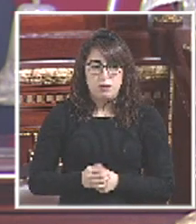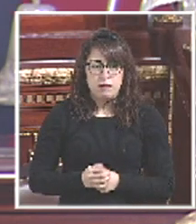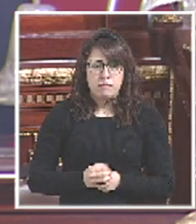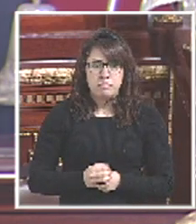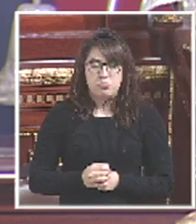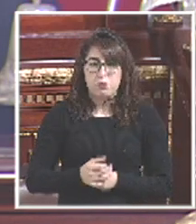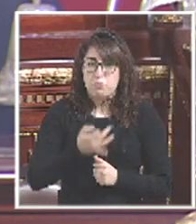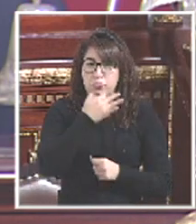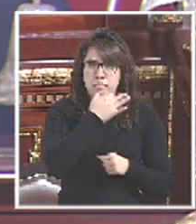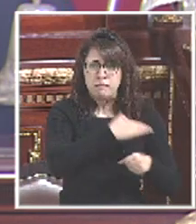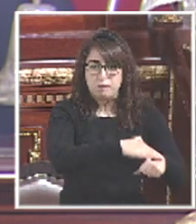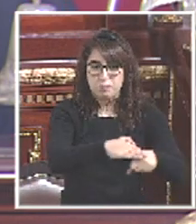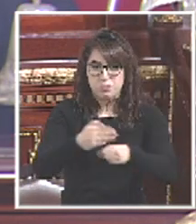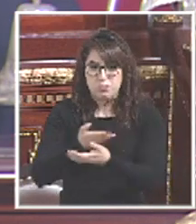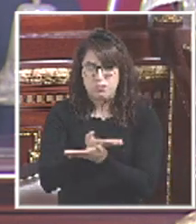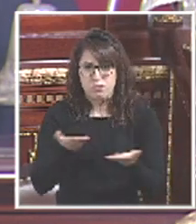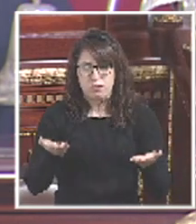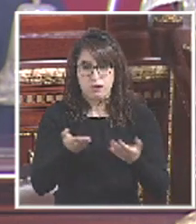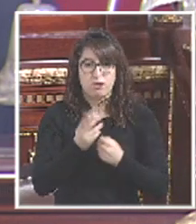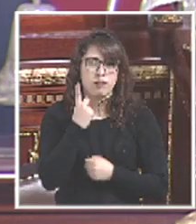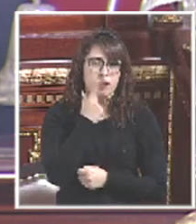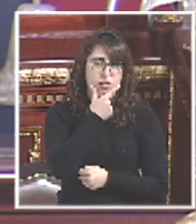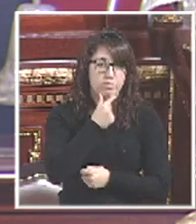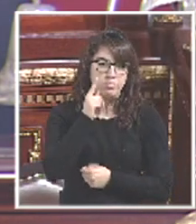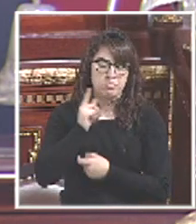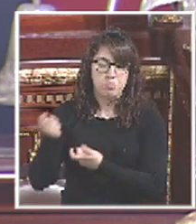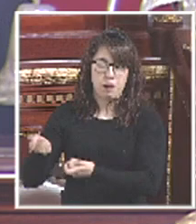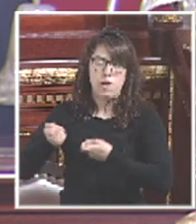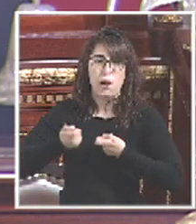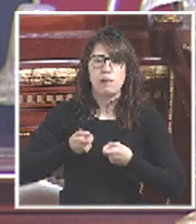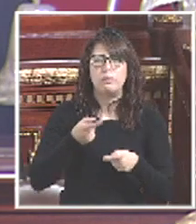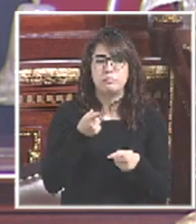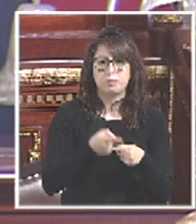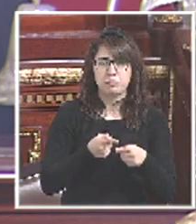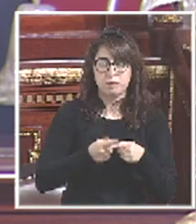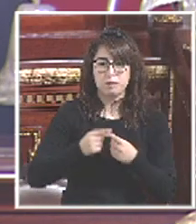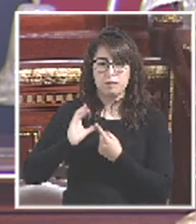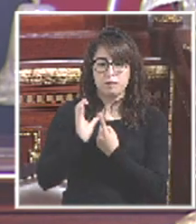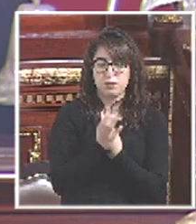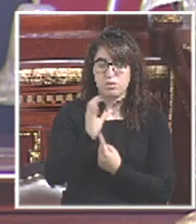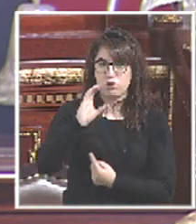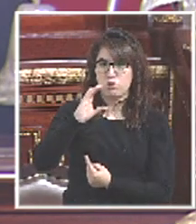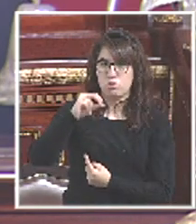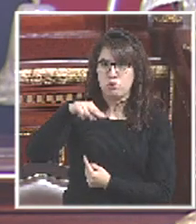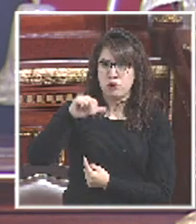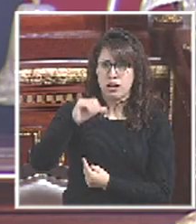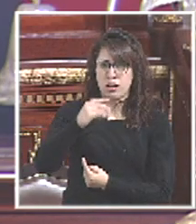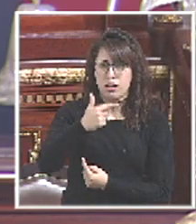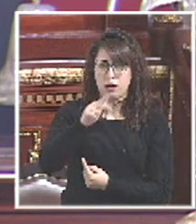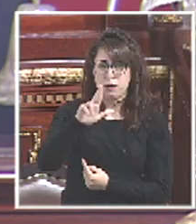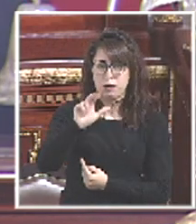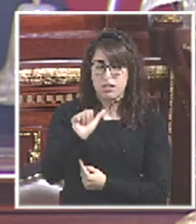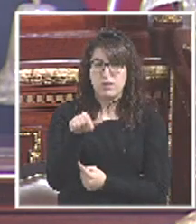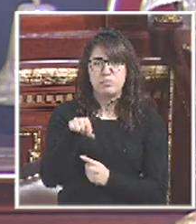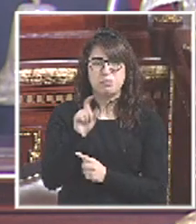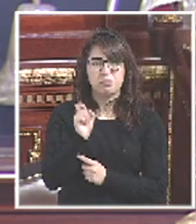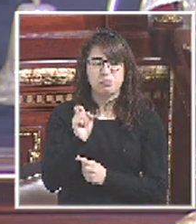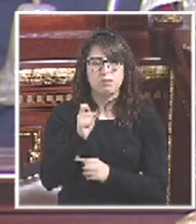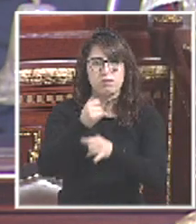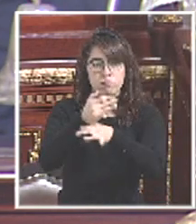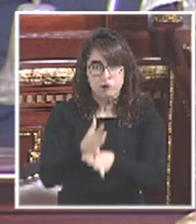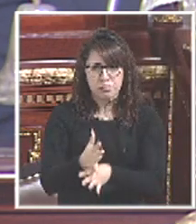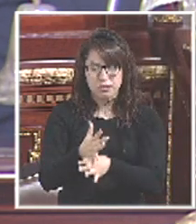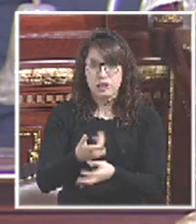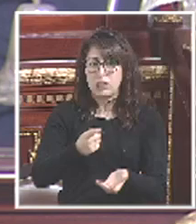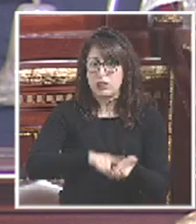Se hace del conocimiento a la Comisión Permanente que se recibió por parte de la Comisión Nacional del Agua un comunicado mediante el cual da respuesta